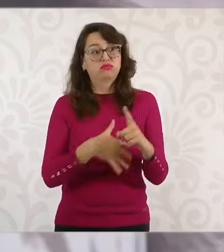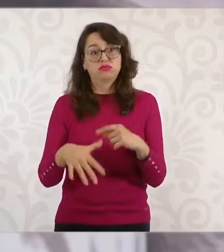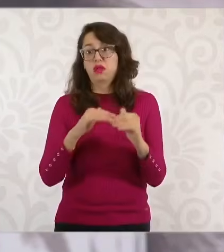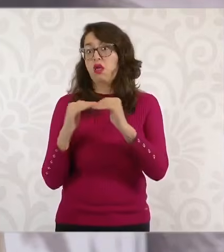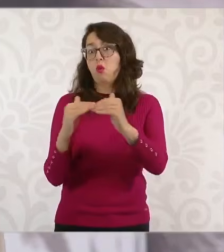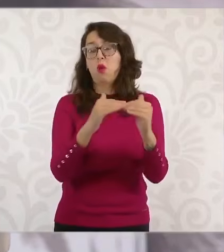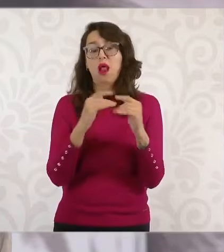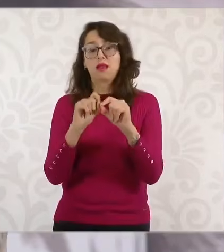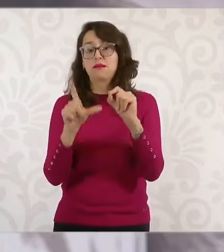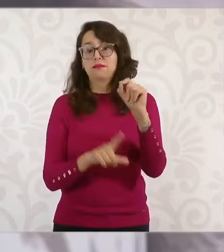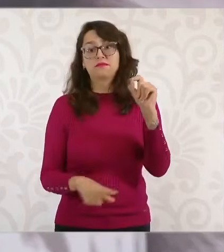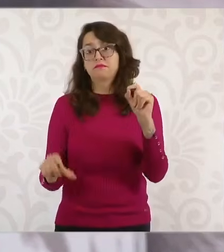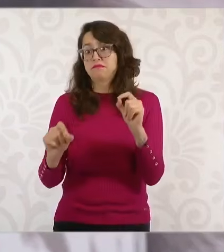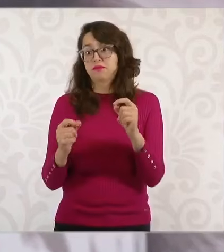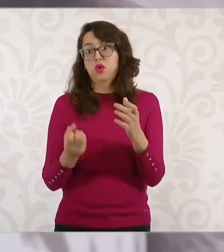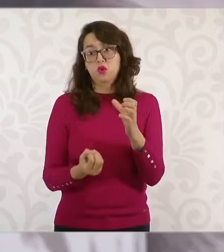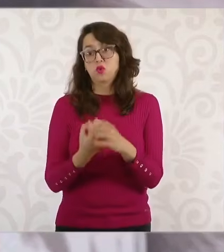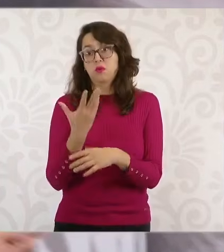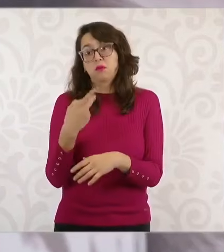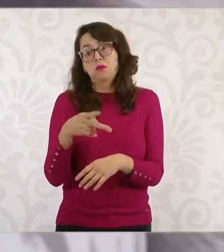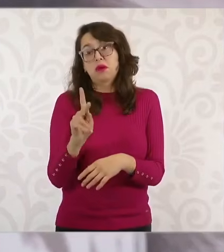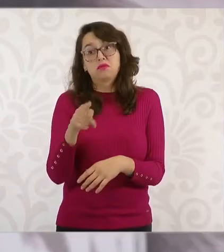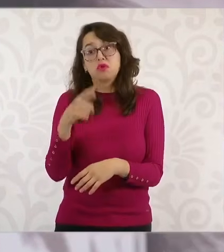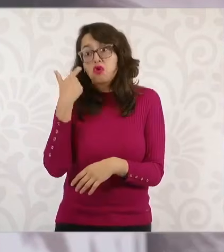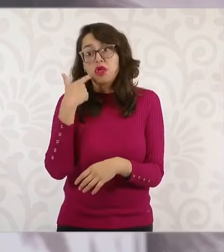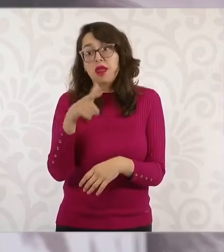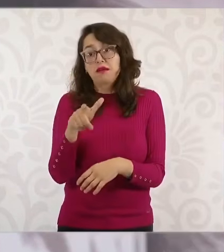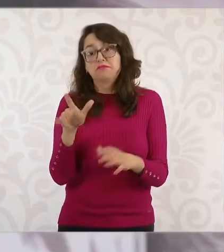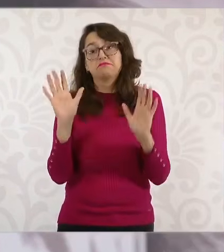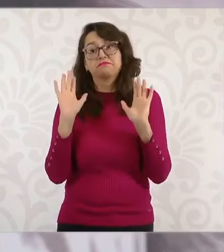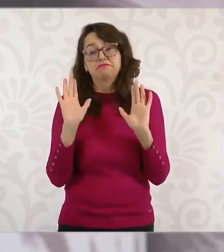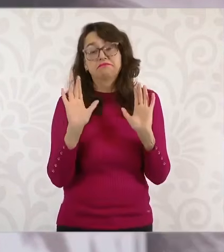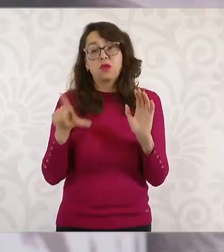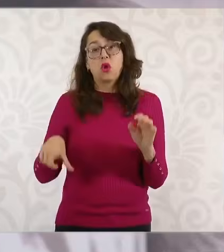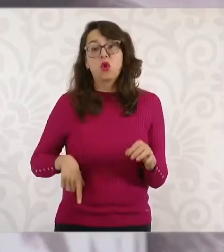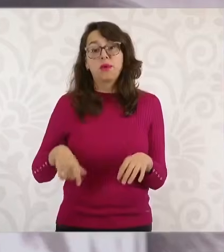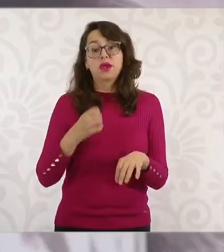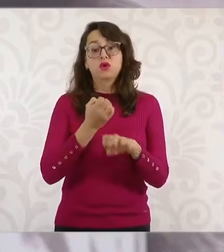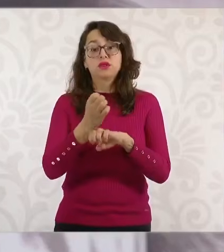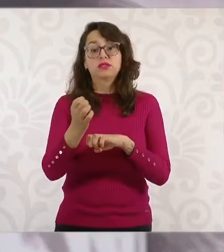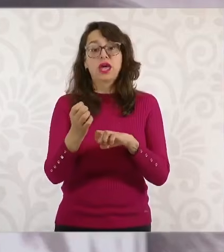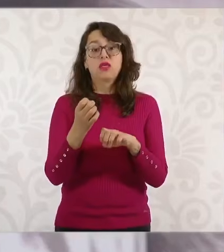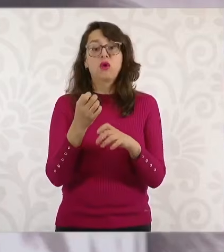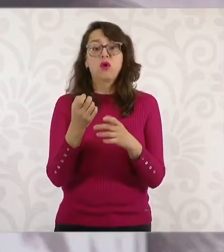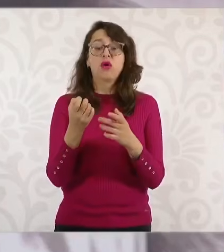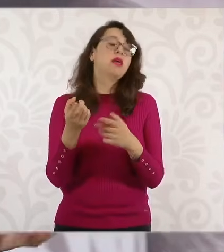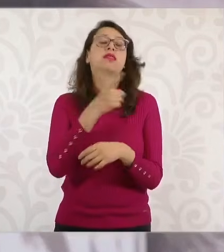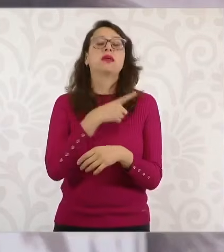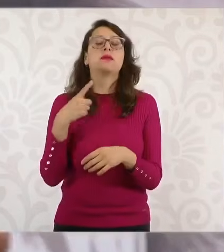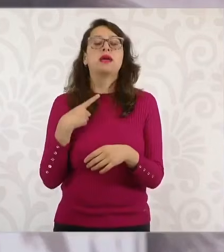trabajo nuevas que tiene el propio IMSS Bienestar. Pero honestamente eso le corresponde o al gobierno del estado explicar, y también la parte de IMSS